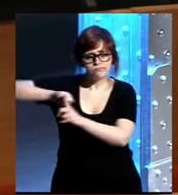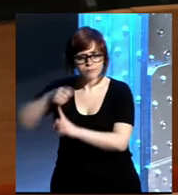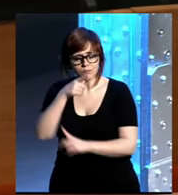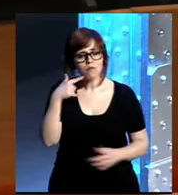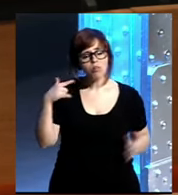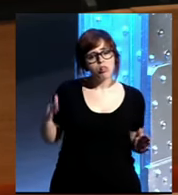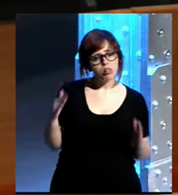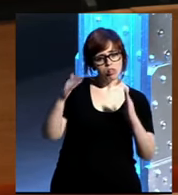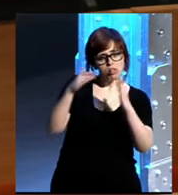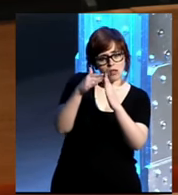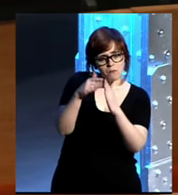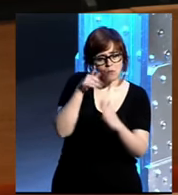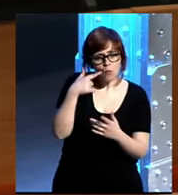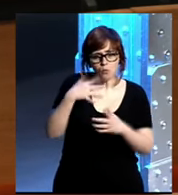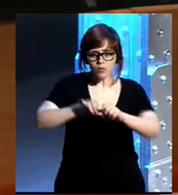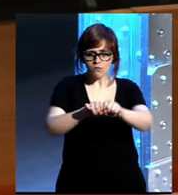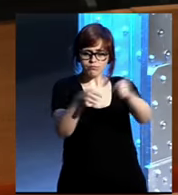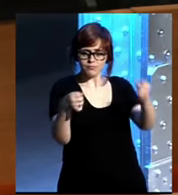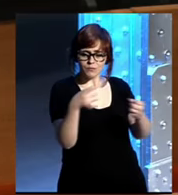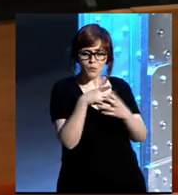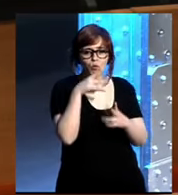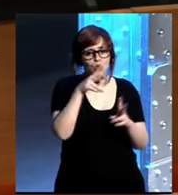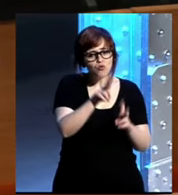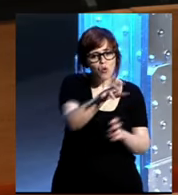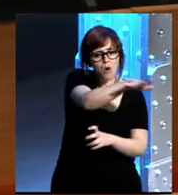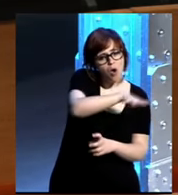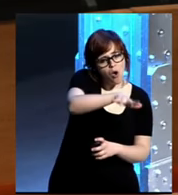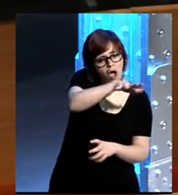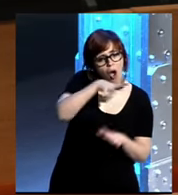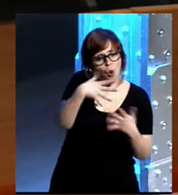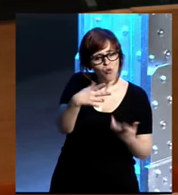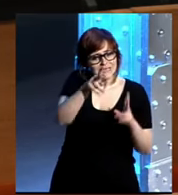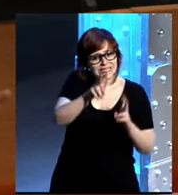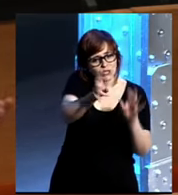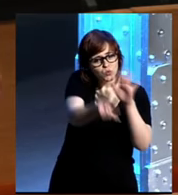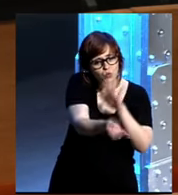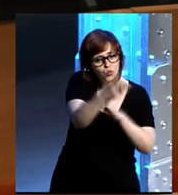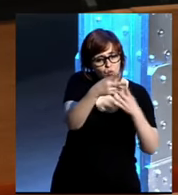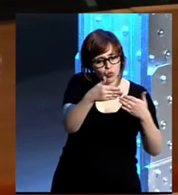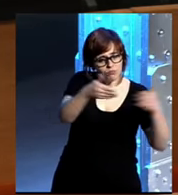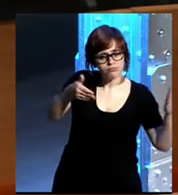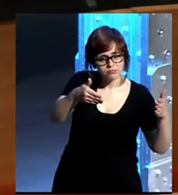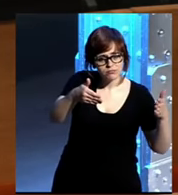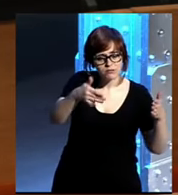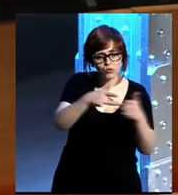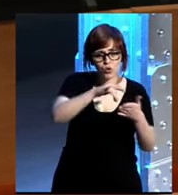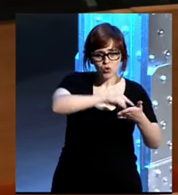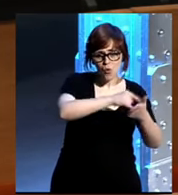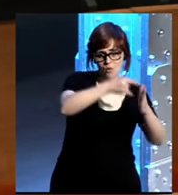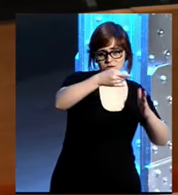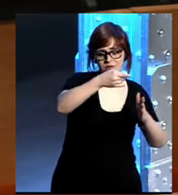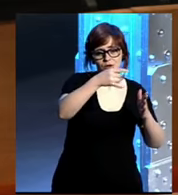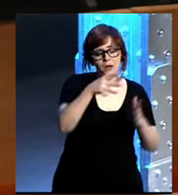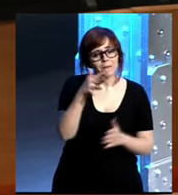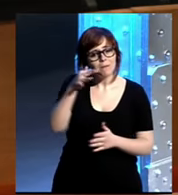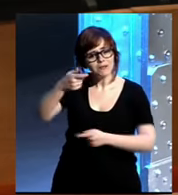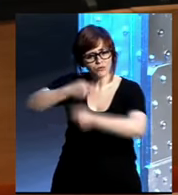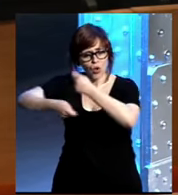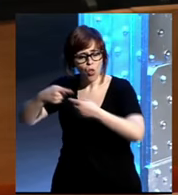al respecto, ¿no? Pero como que se abre como un nuevo paradigma, un nuevo escenario, ¿no? En el que las nuevas tecnologías de los negocios inclusivos